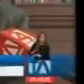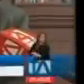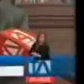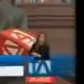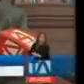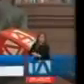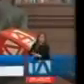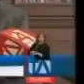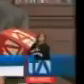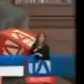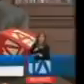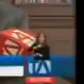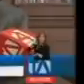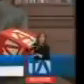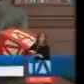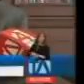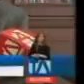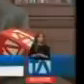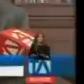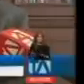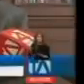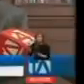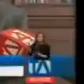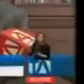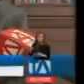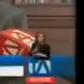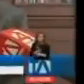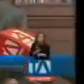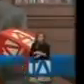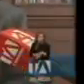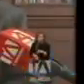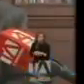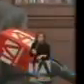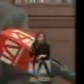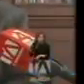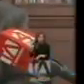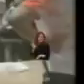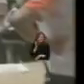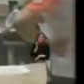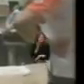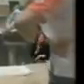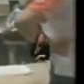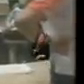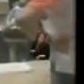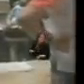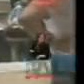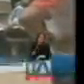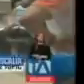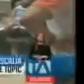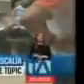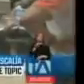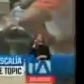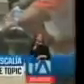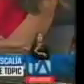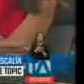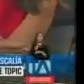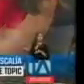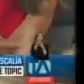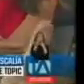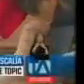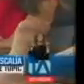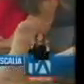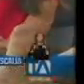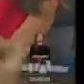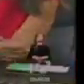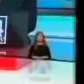a todo el mundo, lo nombra a todo el mundo y no le pasa nada? Llámala poderosamente la atención. La fiscalía se pronunciará mañana en rueda de prensa. Dayana